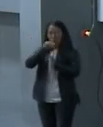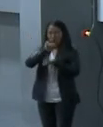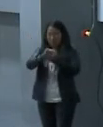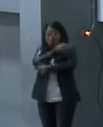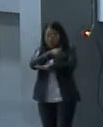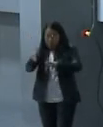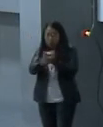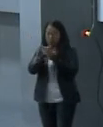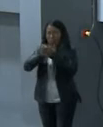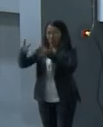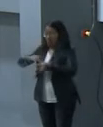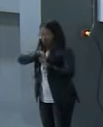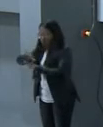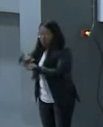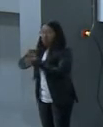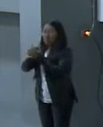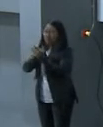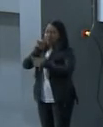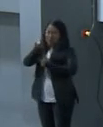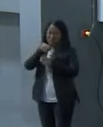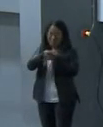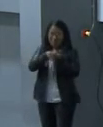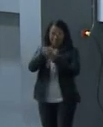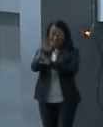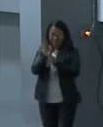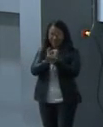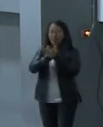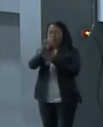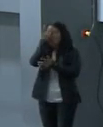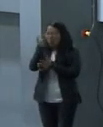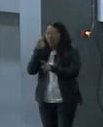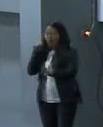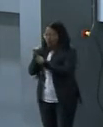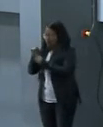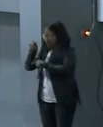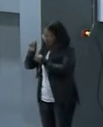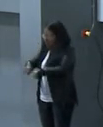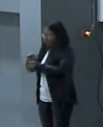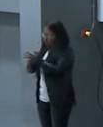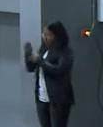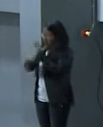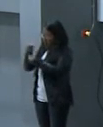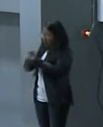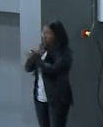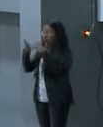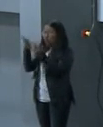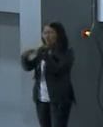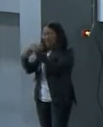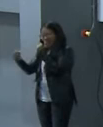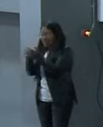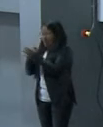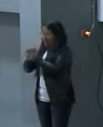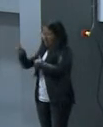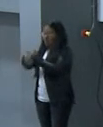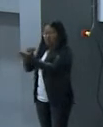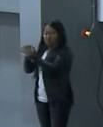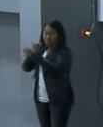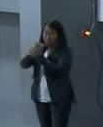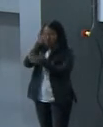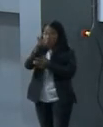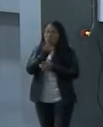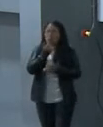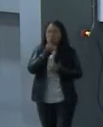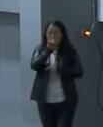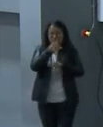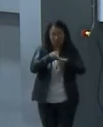16 de enero. Un poco más de 4.200 millones. ¿Para qué? Para poder recuperarlos del fondo de pasivos. Porque el alargue del semestre, que